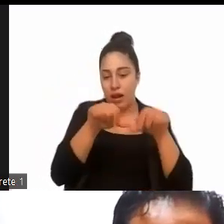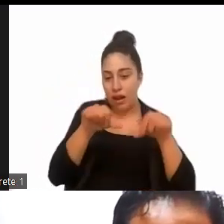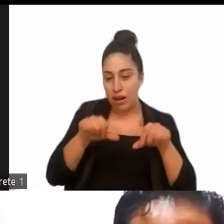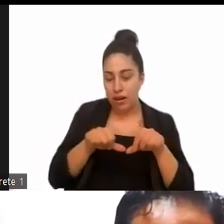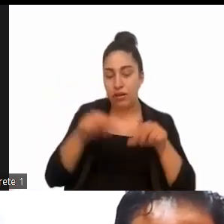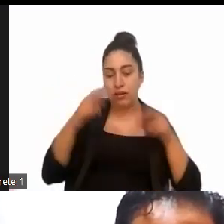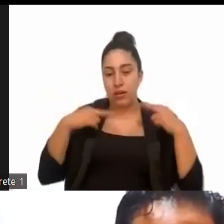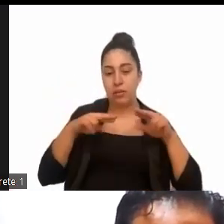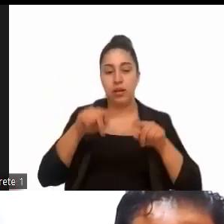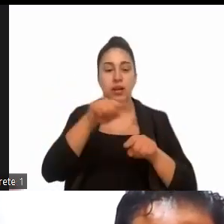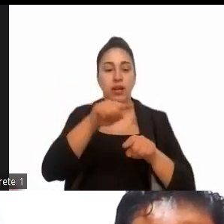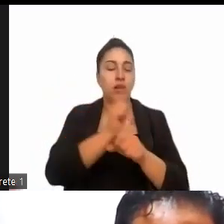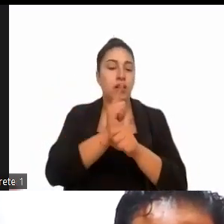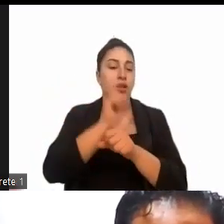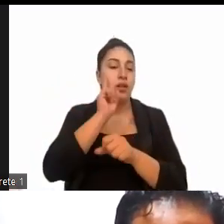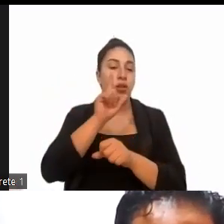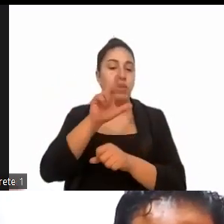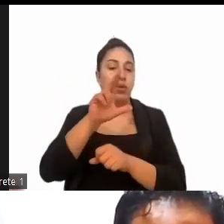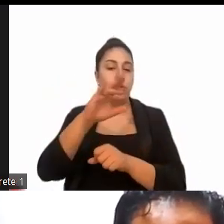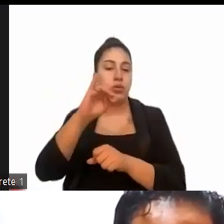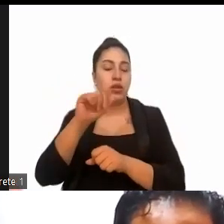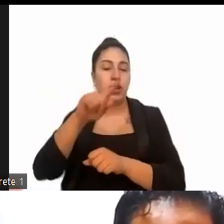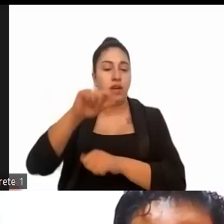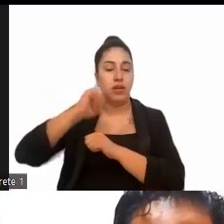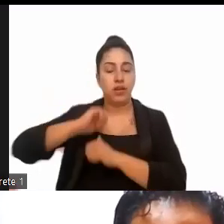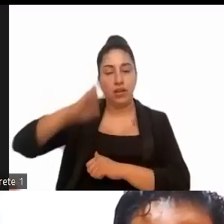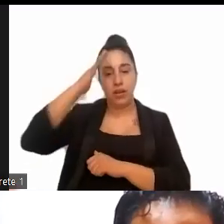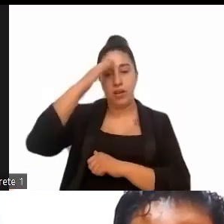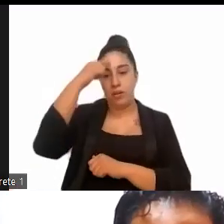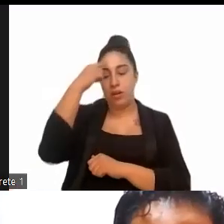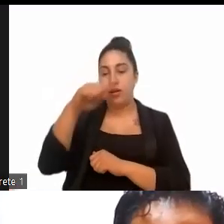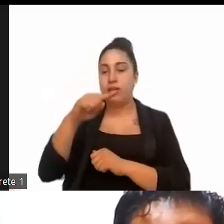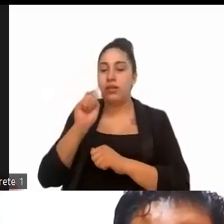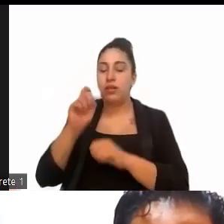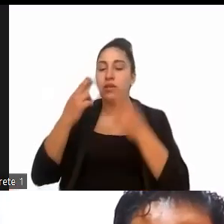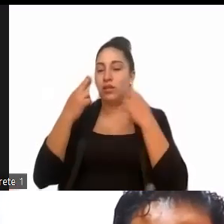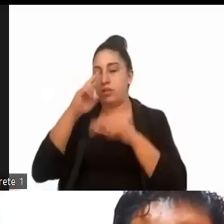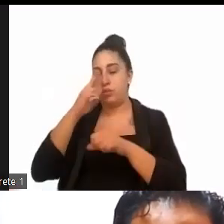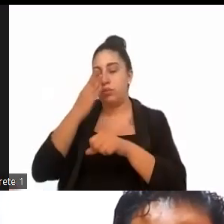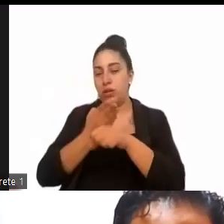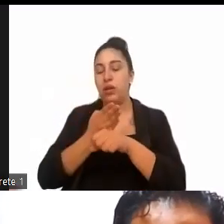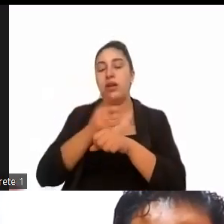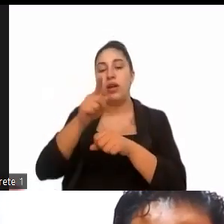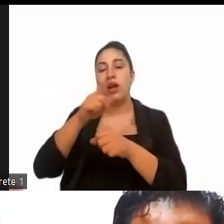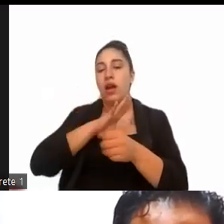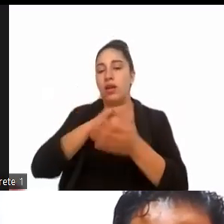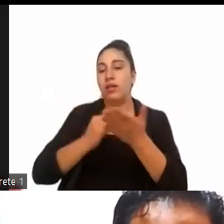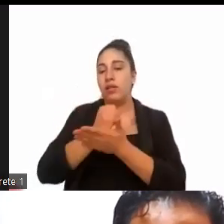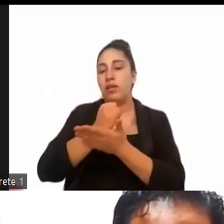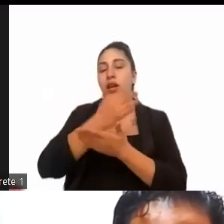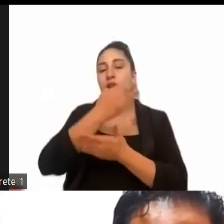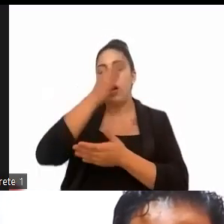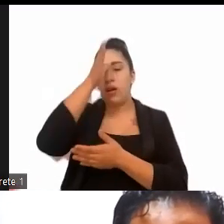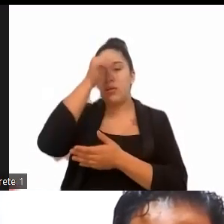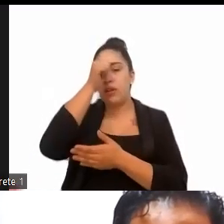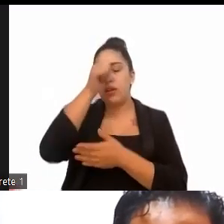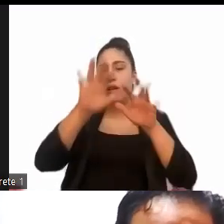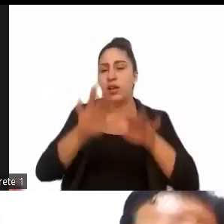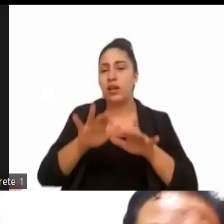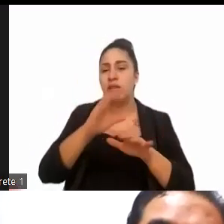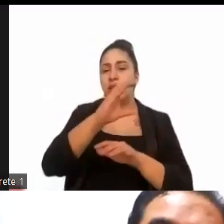Lucía Chávez, entonces encargada del área de vinculación institucional, solicitó a través del oficio CCDMX, segunda